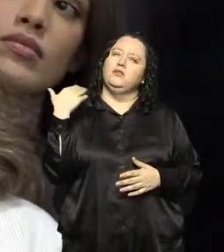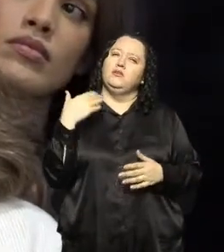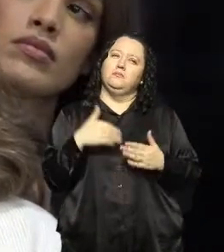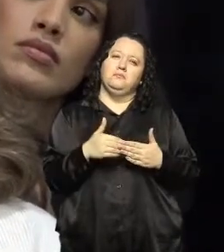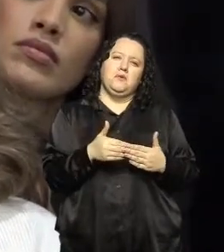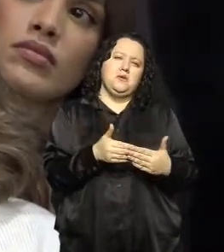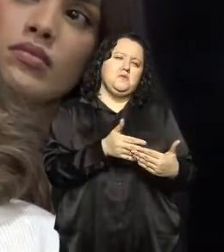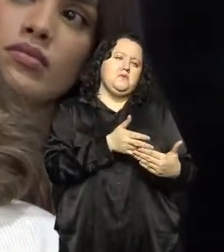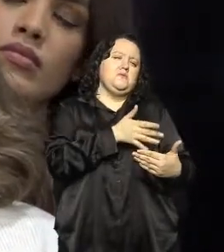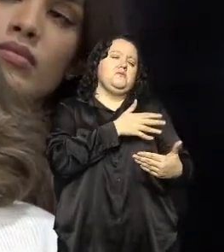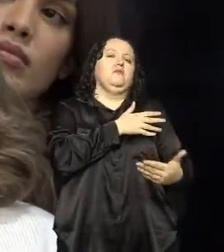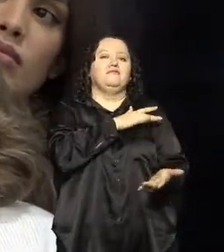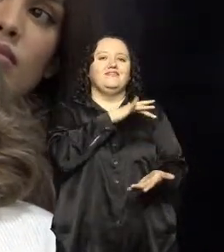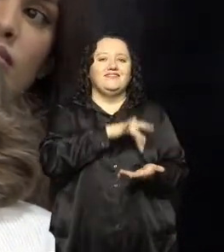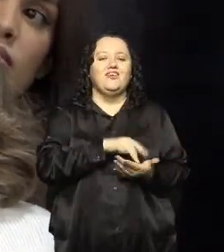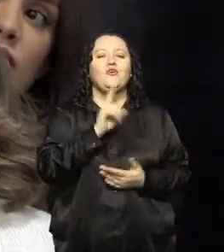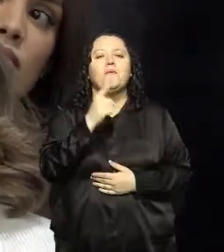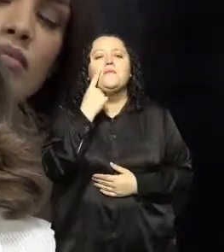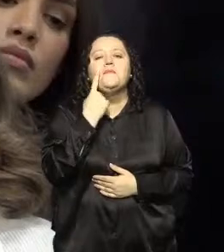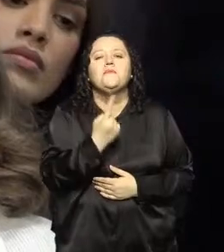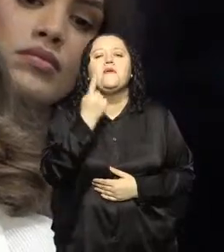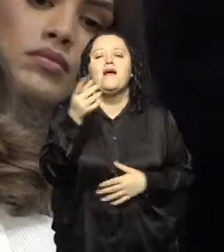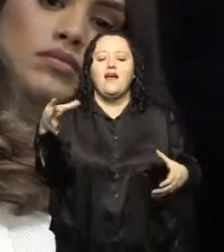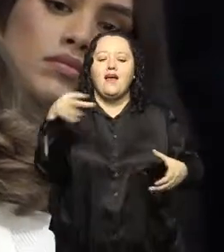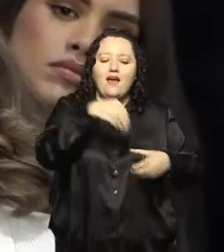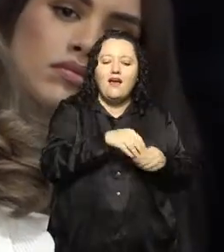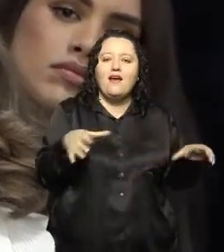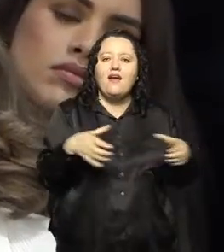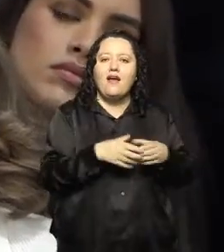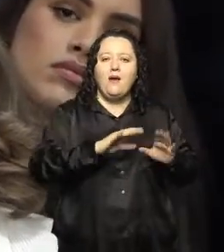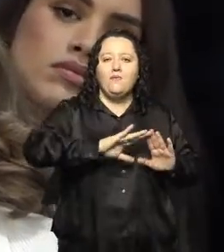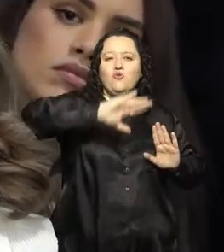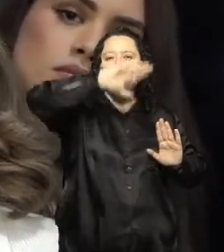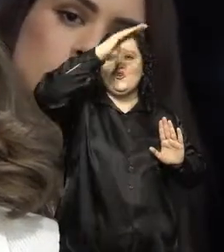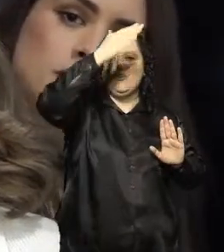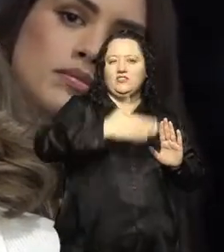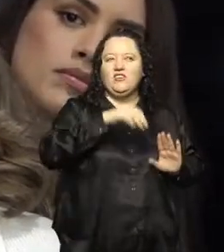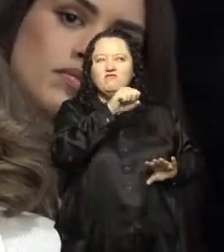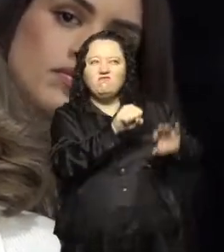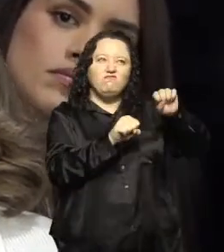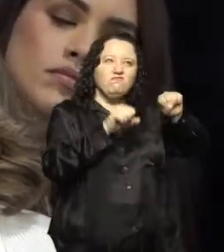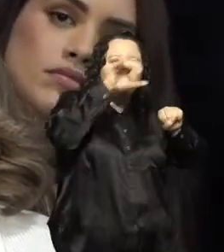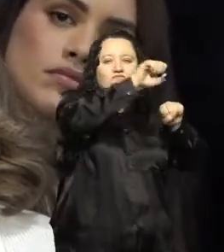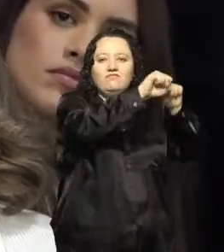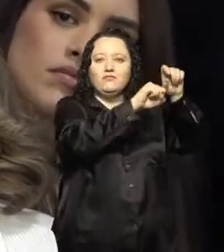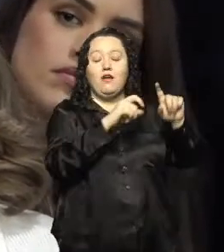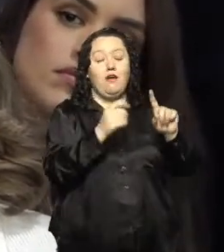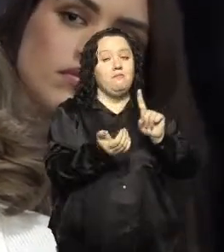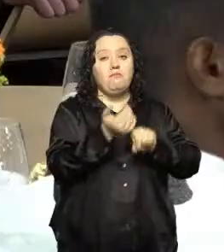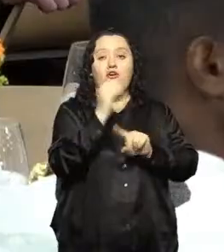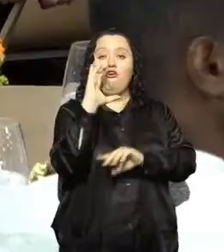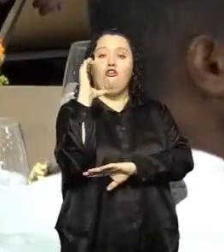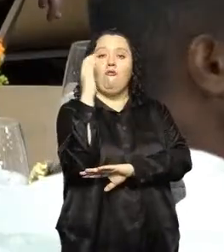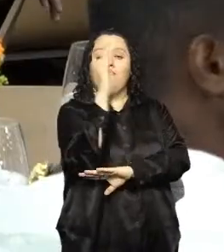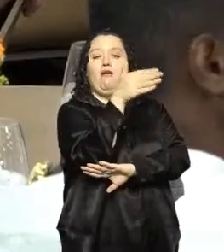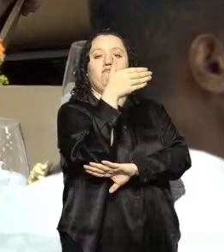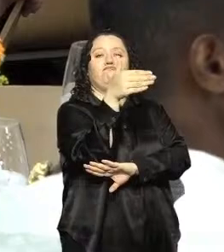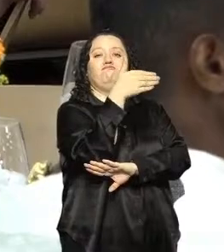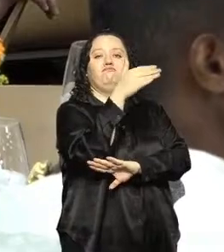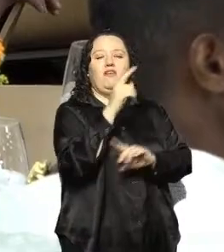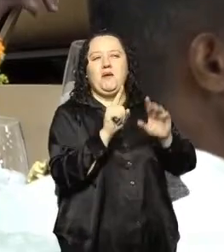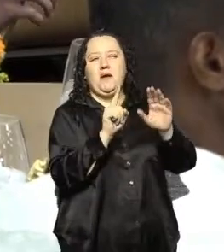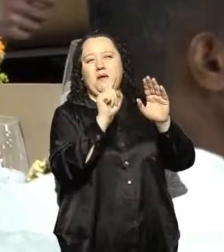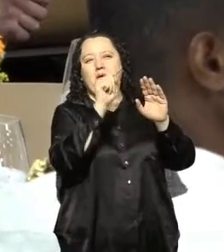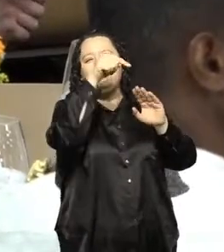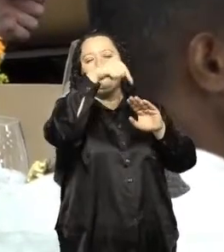siglo porque hizo parte del primer equipo colombiano de montañismo que llegó y logró llevar la bandera de Colombia hasta